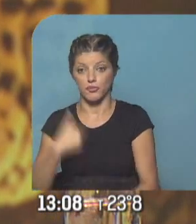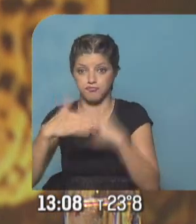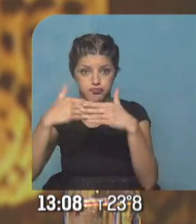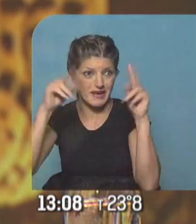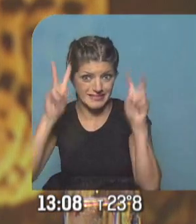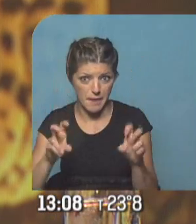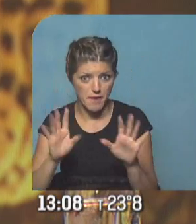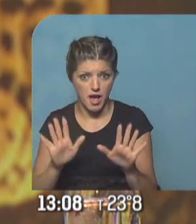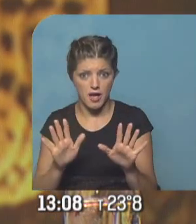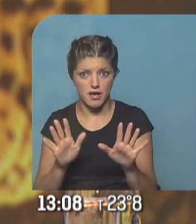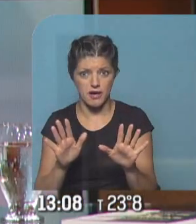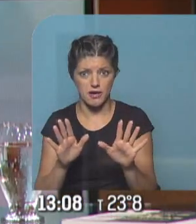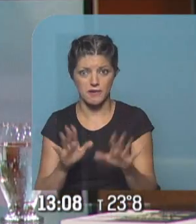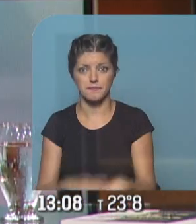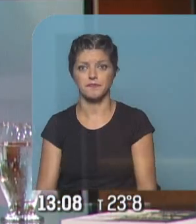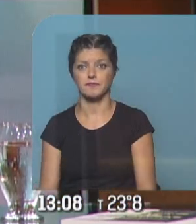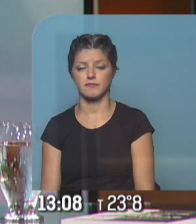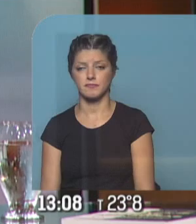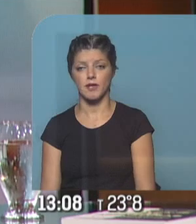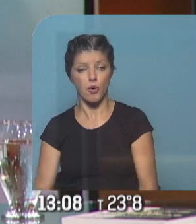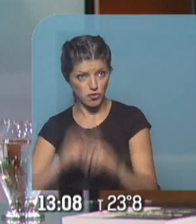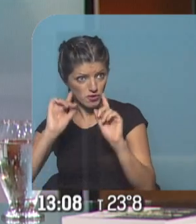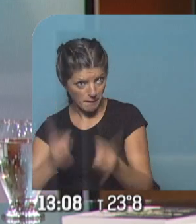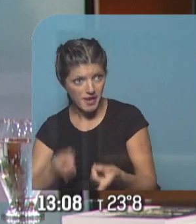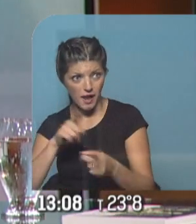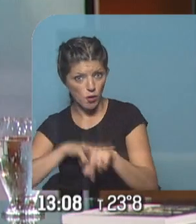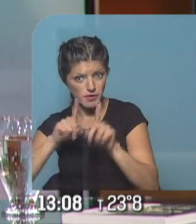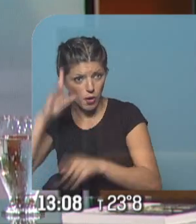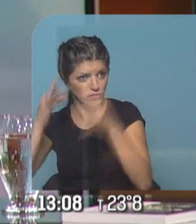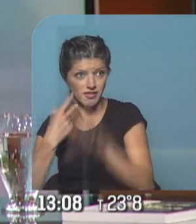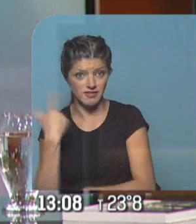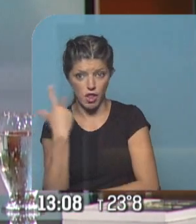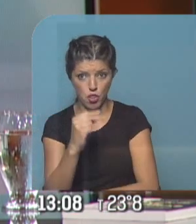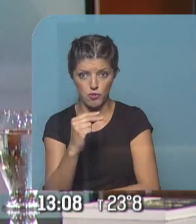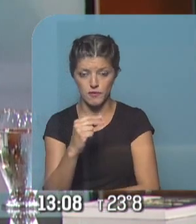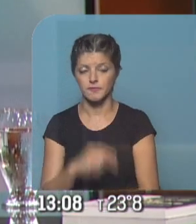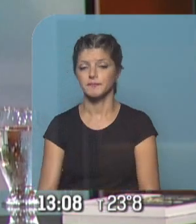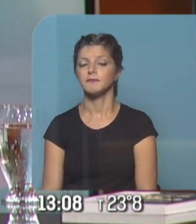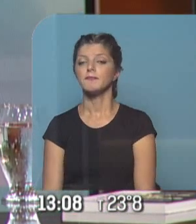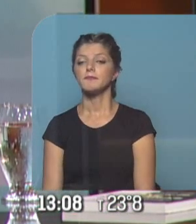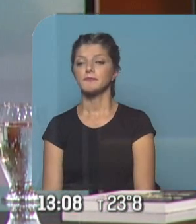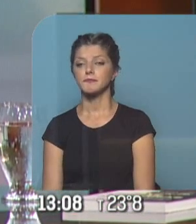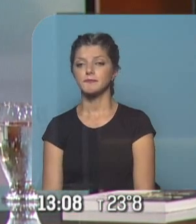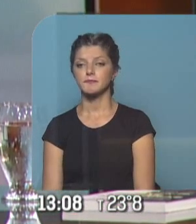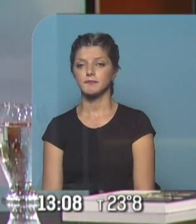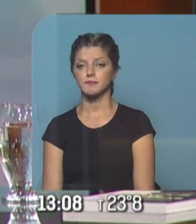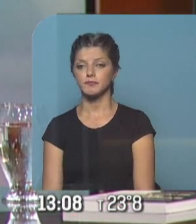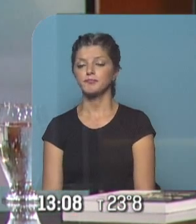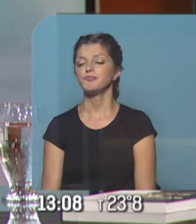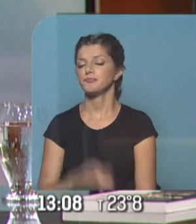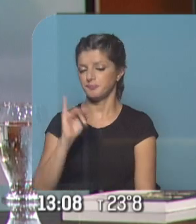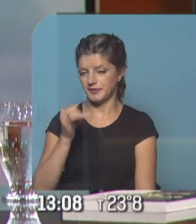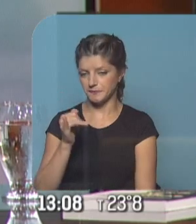tema, inclusive con cuestionamiento de la justicia inmediato, es lo que está haciendo. Sí, exacto. En realidad, bueno, las denuncias concretas